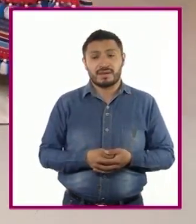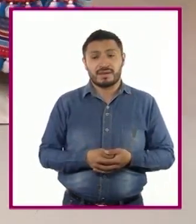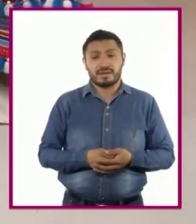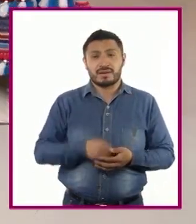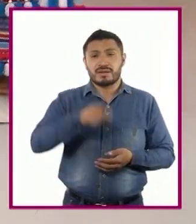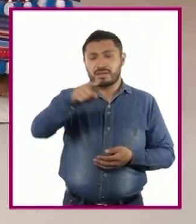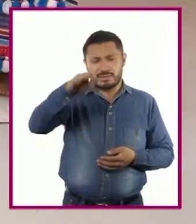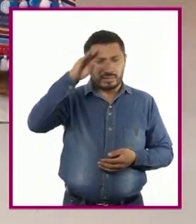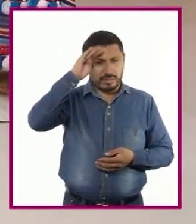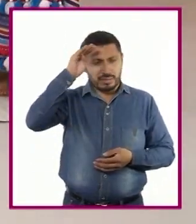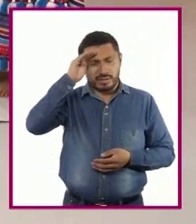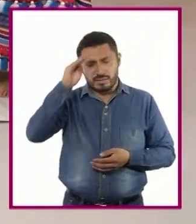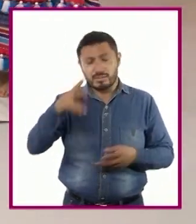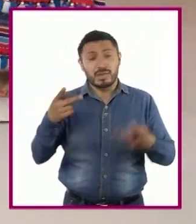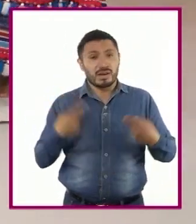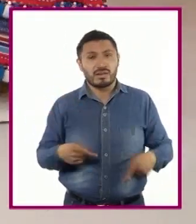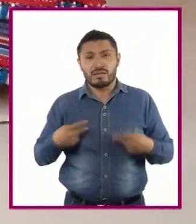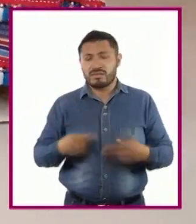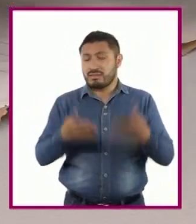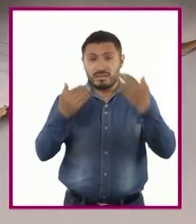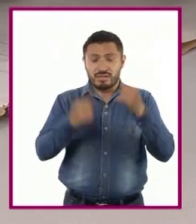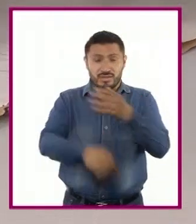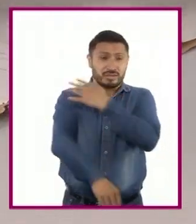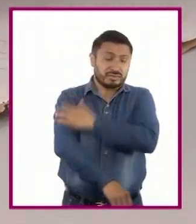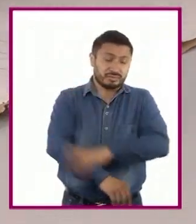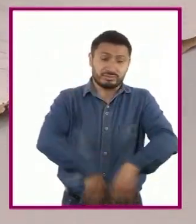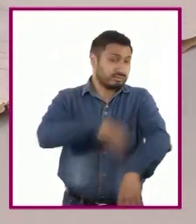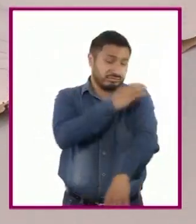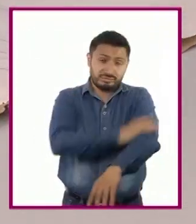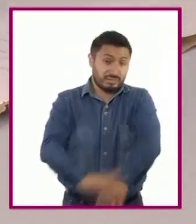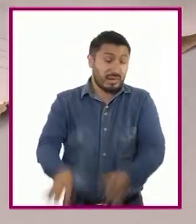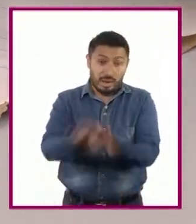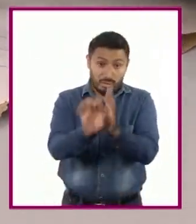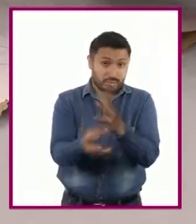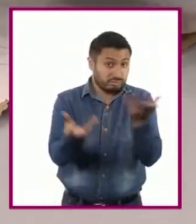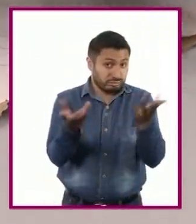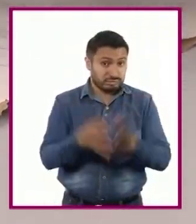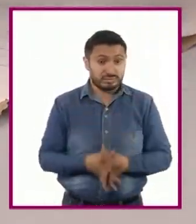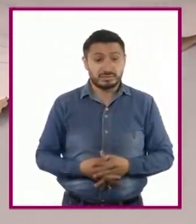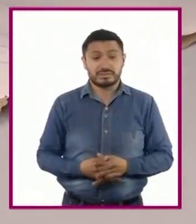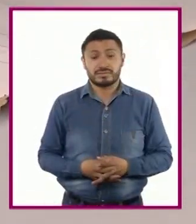Piensa en las personas que no tienen brazos, por ejemplo.